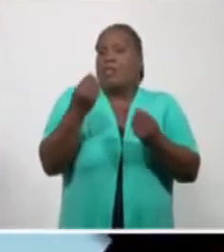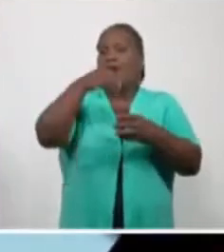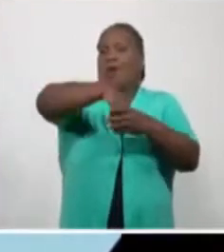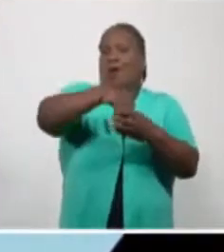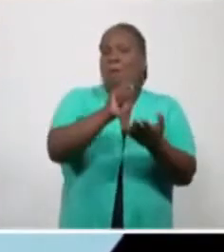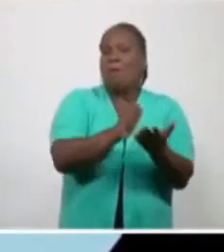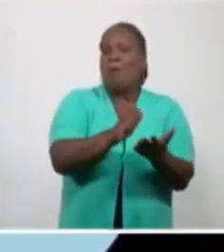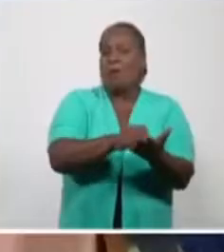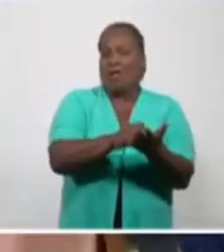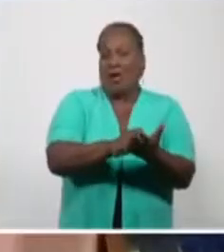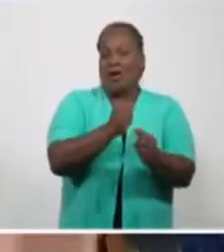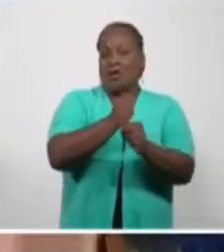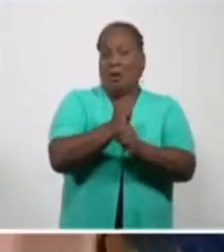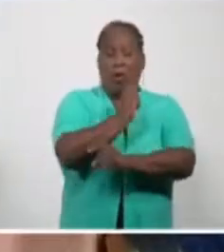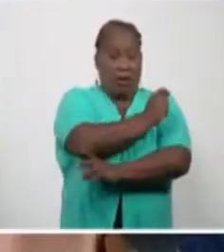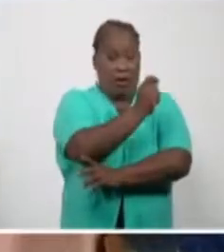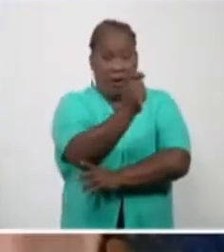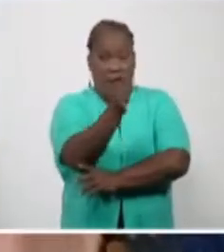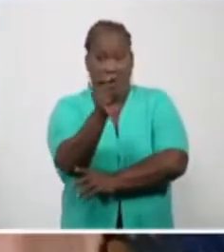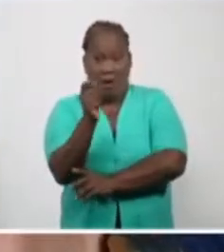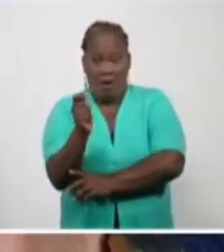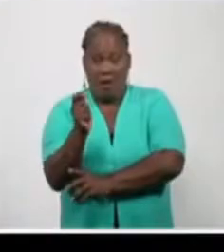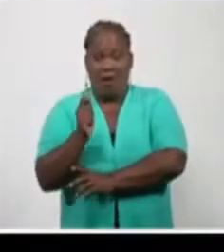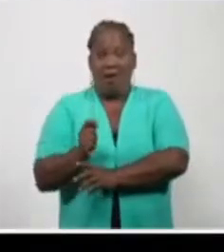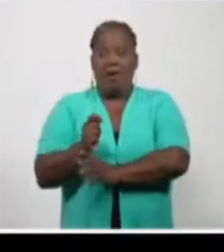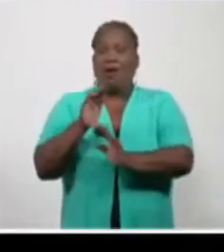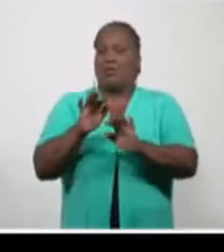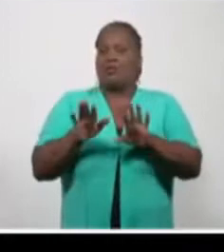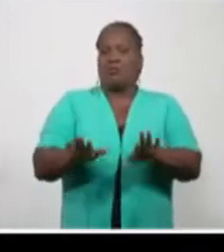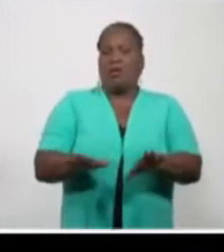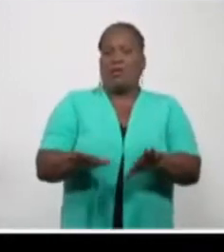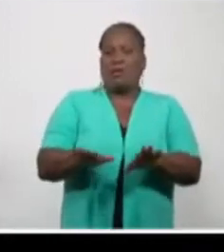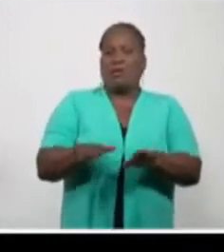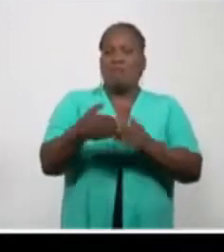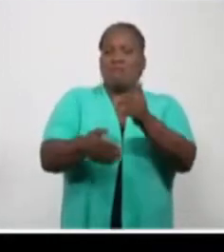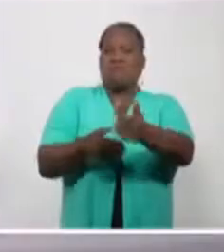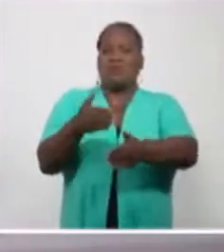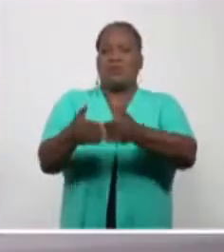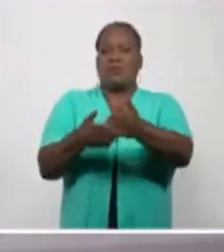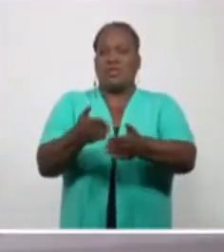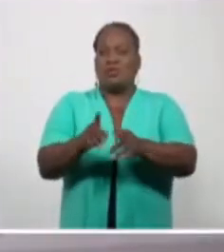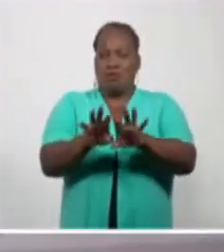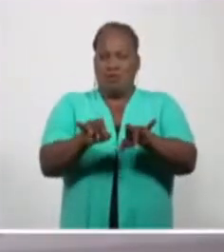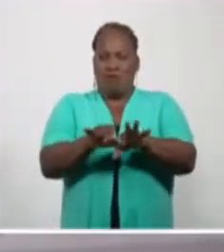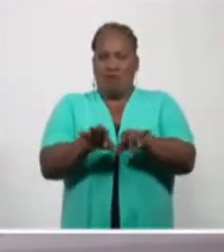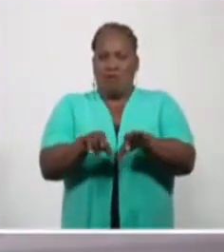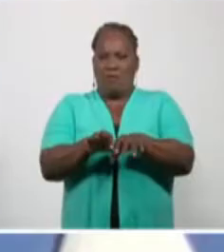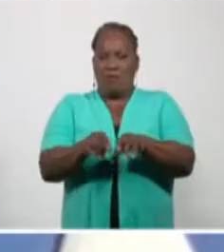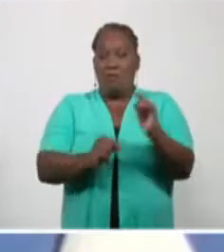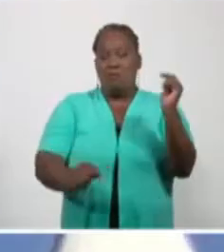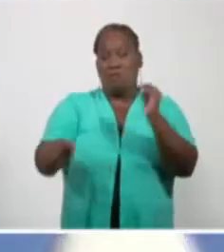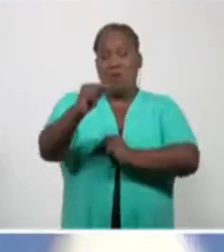los trabajadores en medio de las circunstancias sanitarias no ha detenido, sin embargo, el proceso de informatización, prioridad del